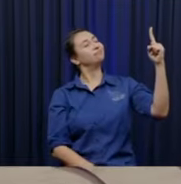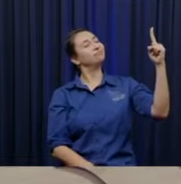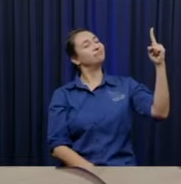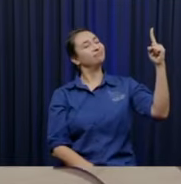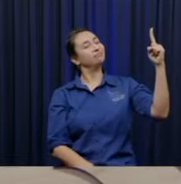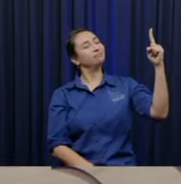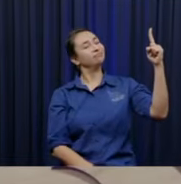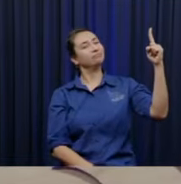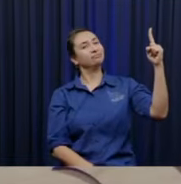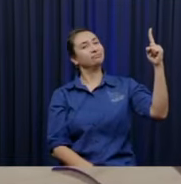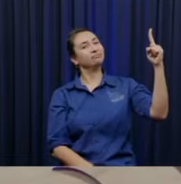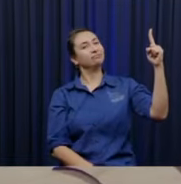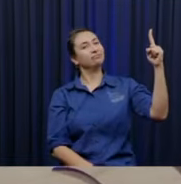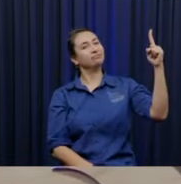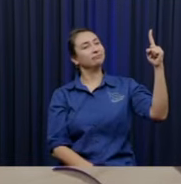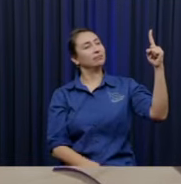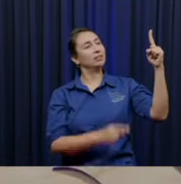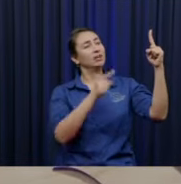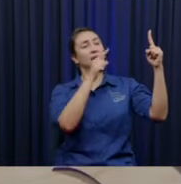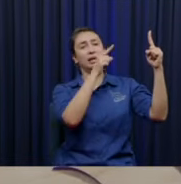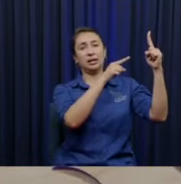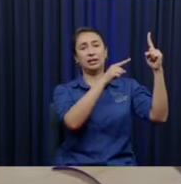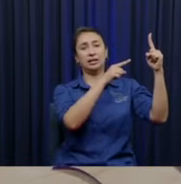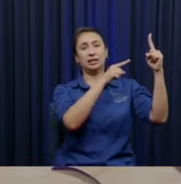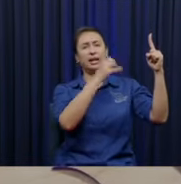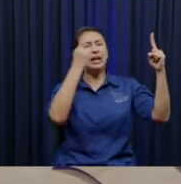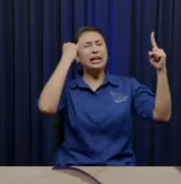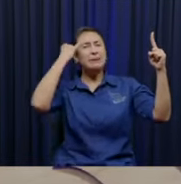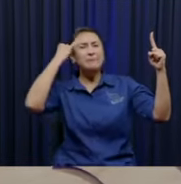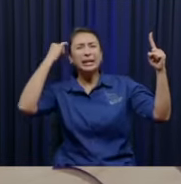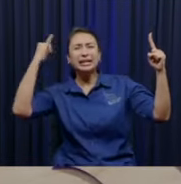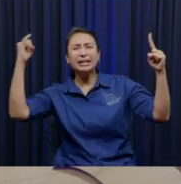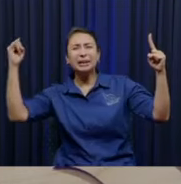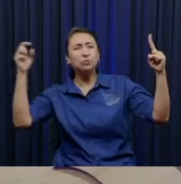Supongamos que no lleva nuestro pecado.